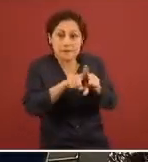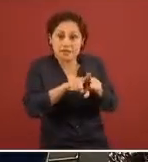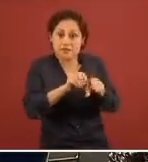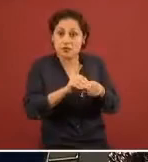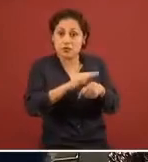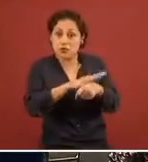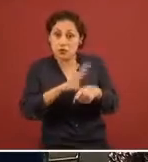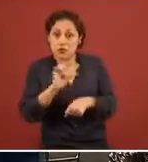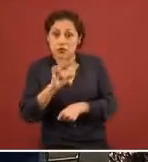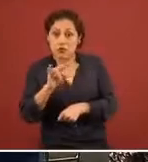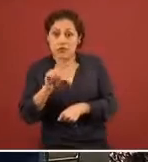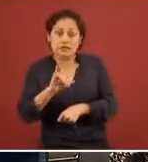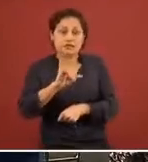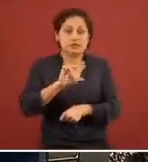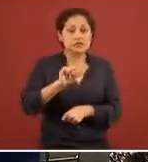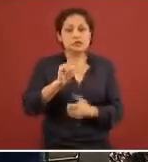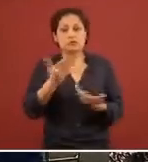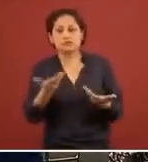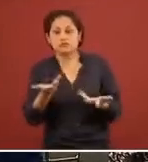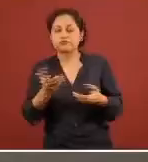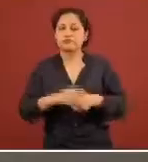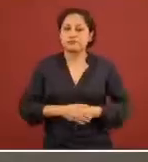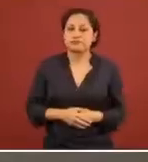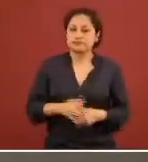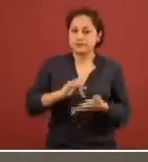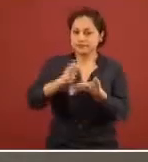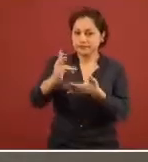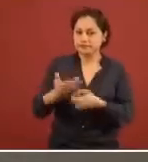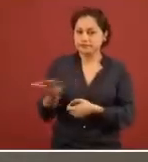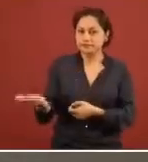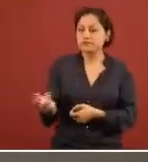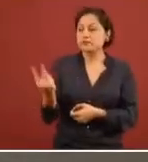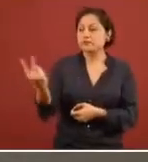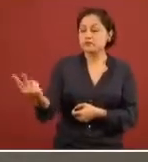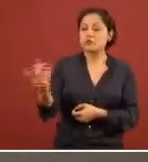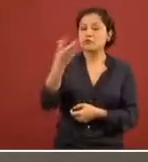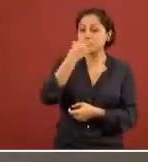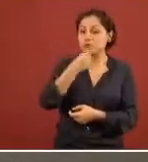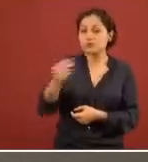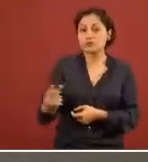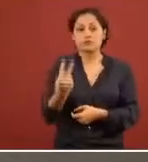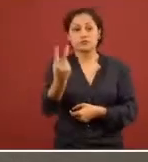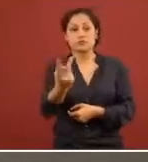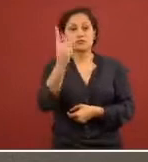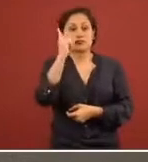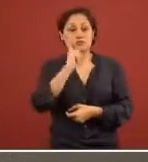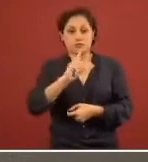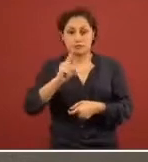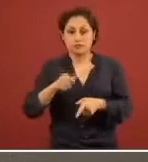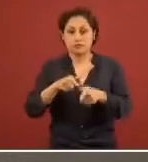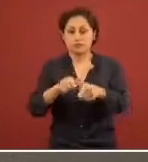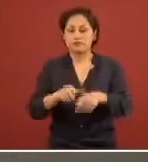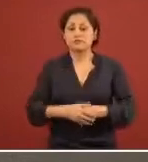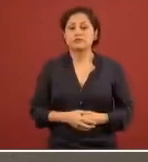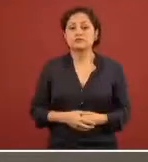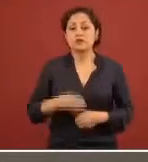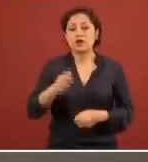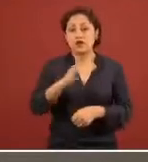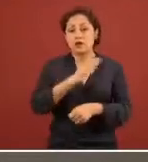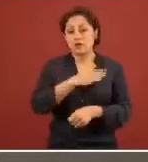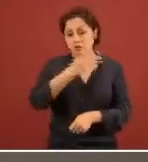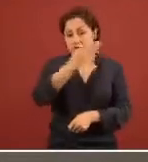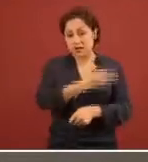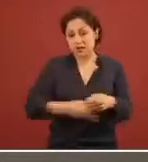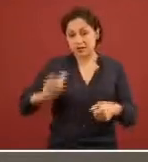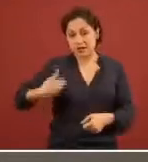COVID. Gracias. Vamos a darle la palabra a los dos compañeros acá, luego a las dos compañeras y nos seguimos. Sí. Buenas tardes, Arturo Contreras,